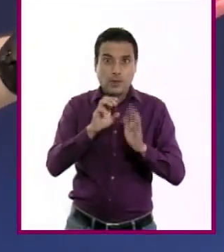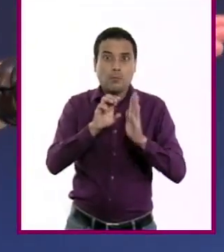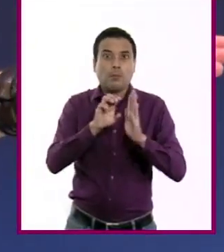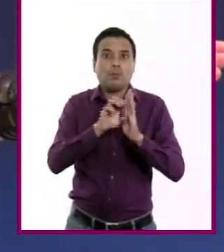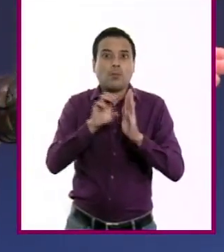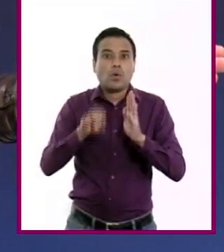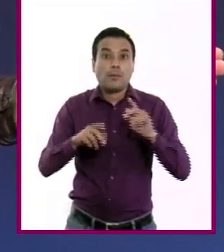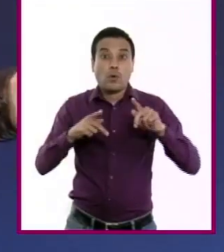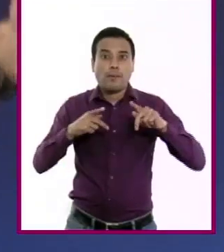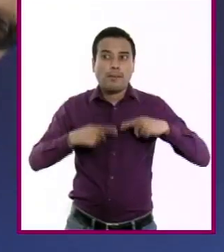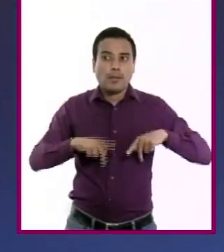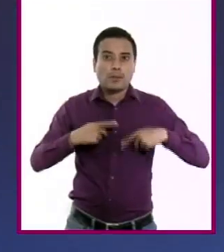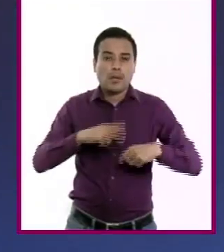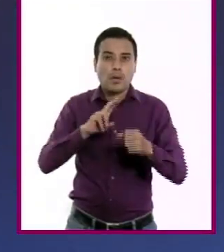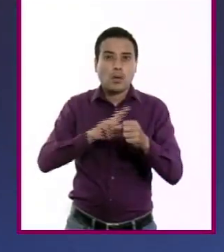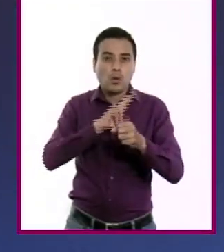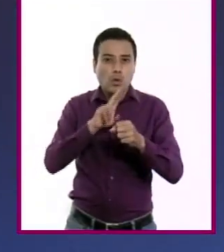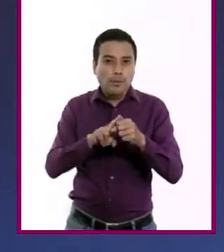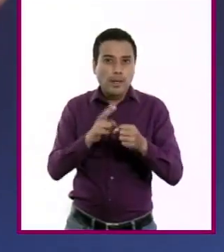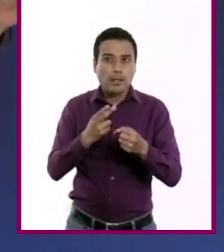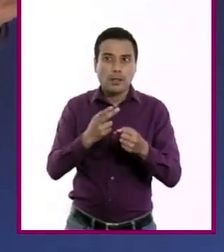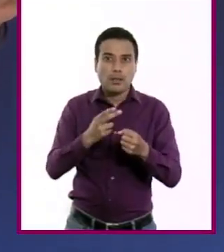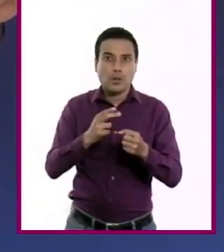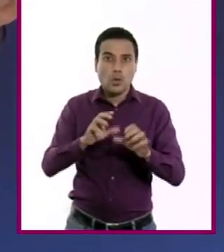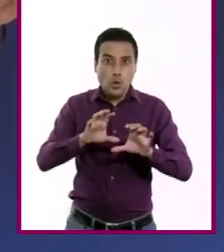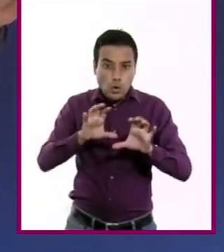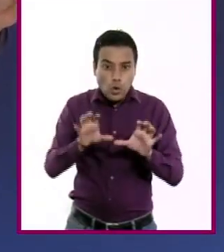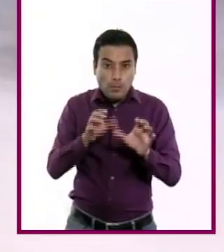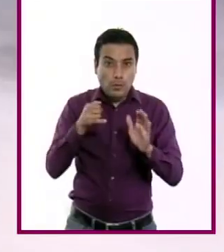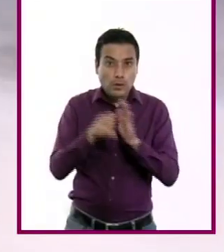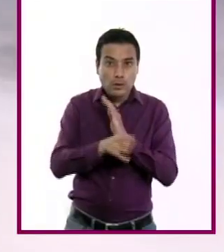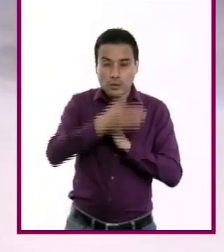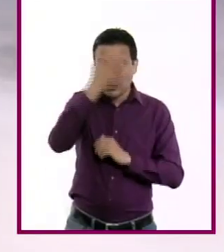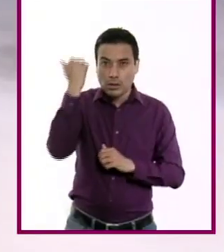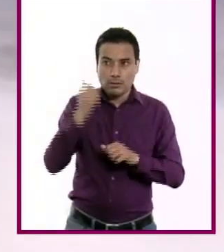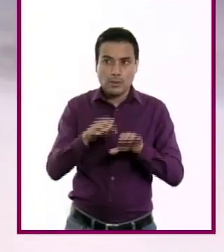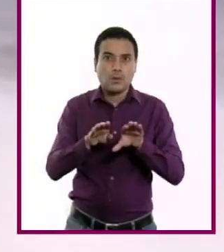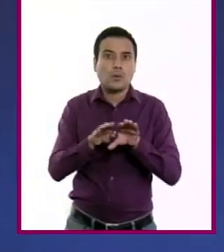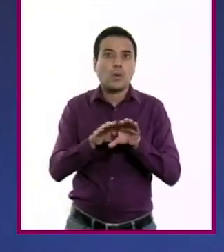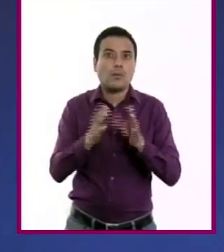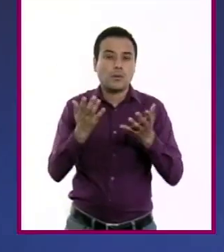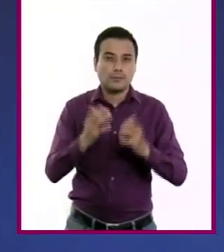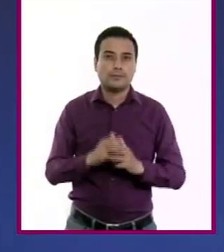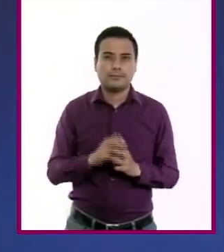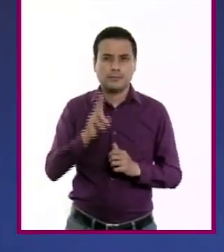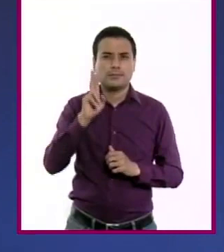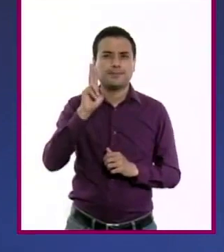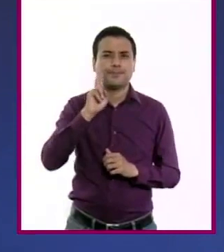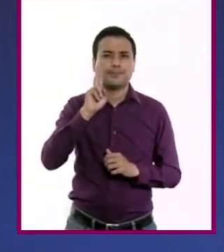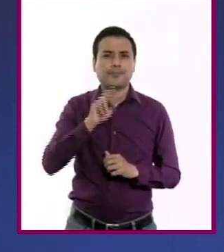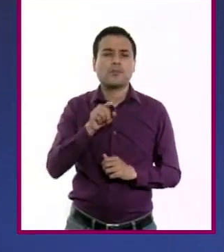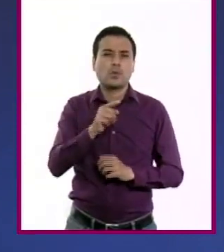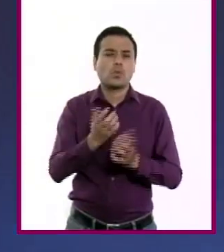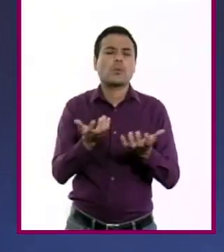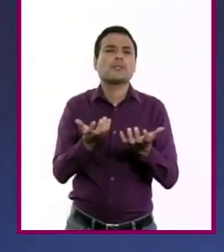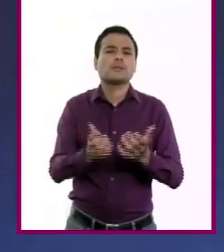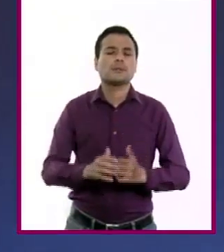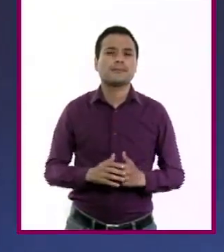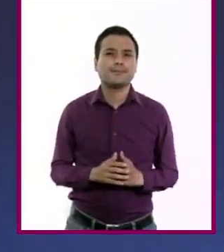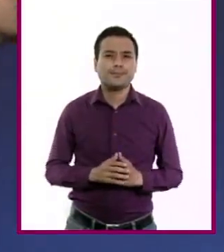que no tiene esa información? Exactamente. Ahora, me gustaría retomar este ejemplo que nos estás dando más adelante para saber qué fue lo que hiciste cuando sucedió